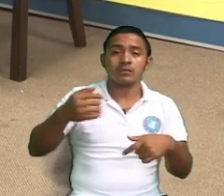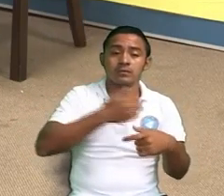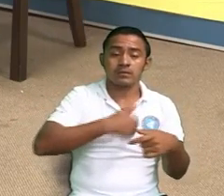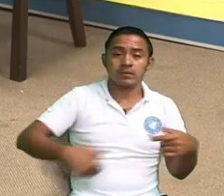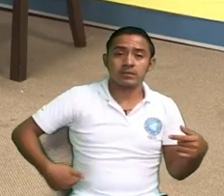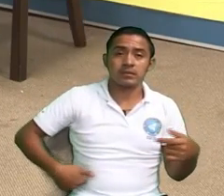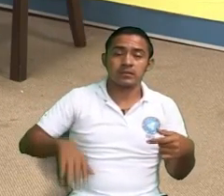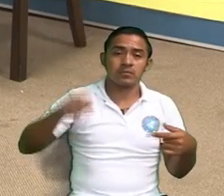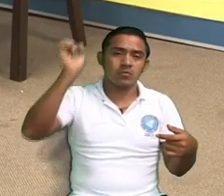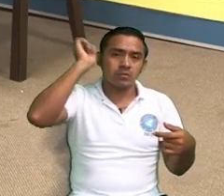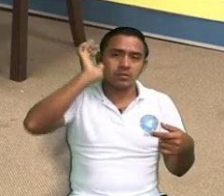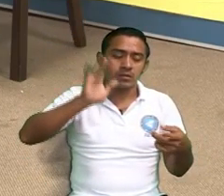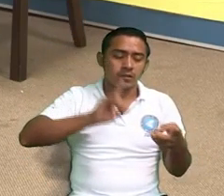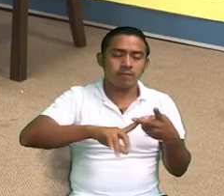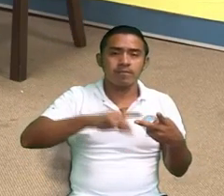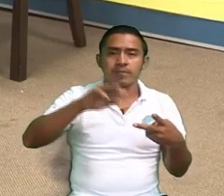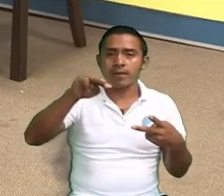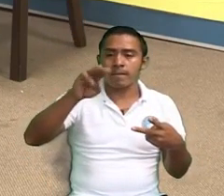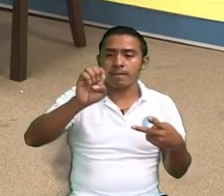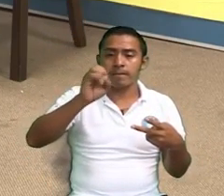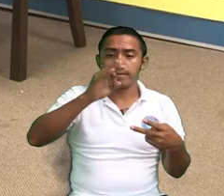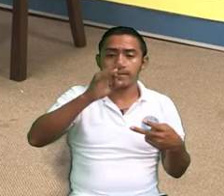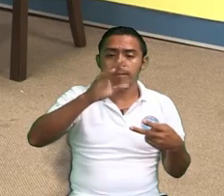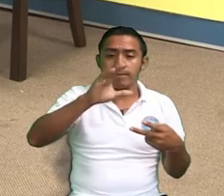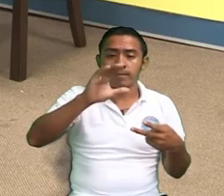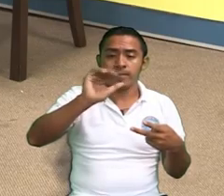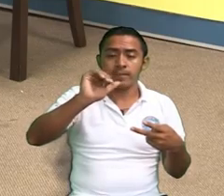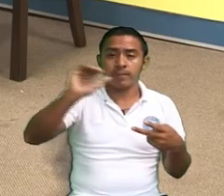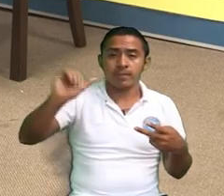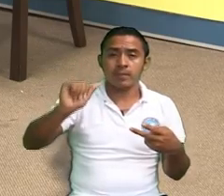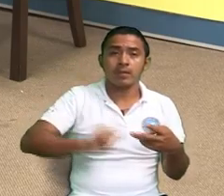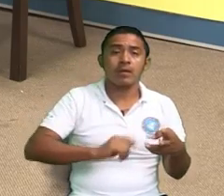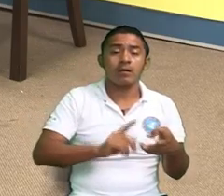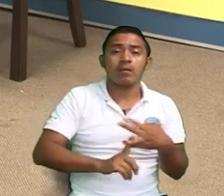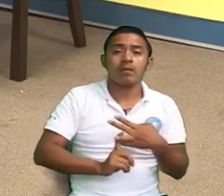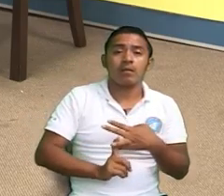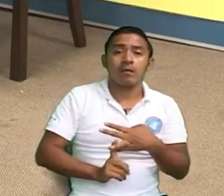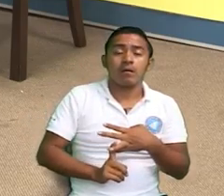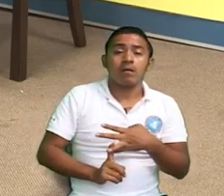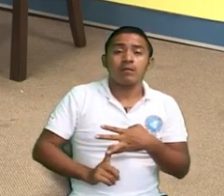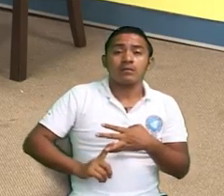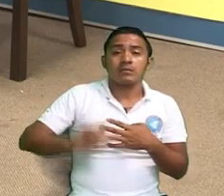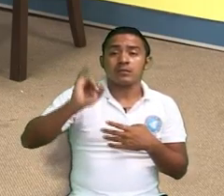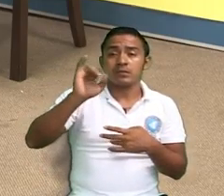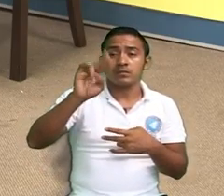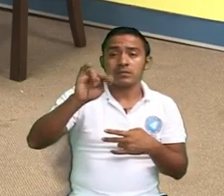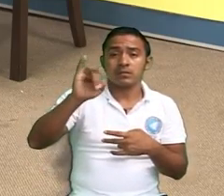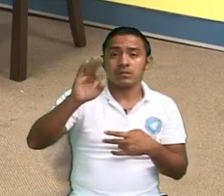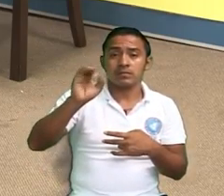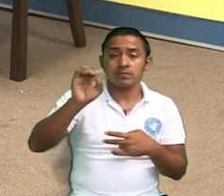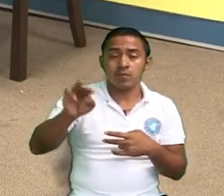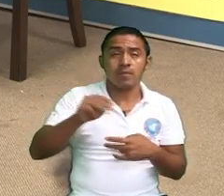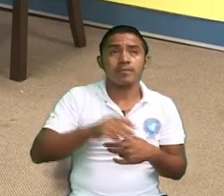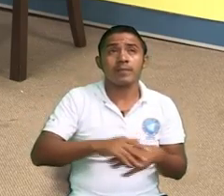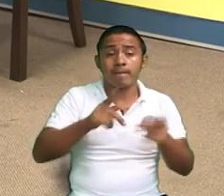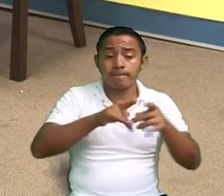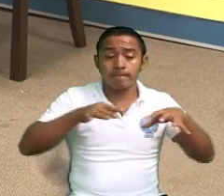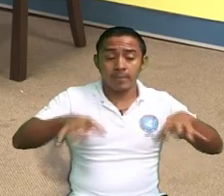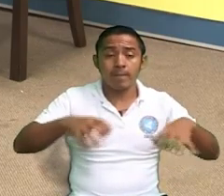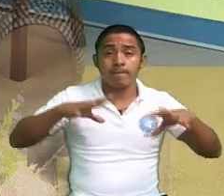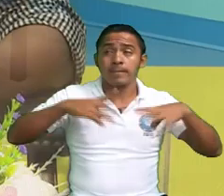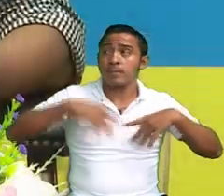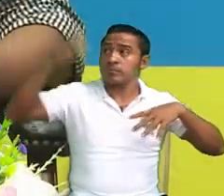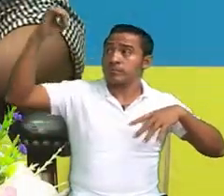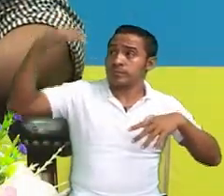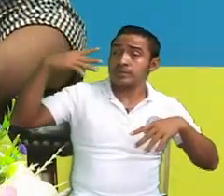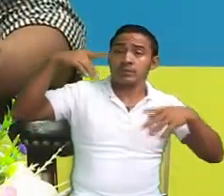MEFCA y el INIFON estaban lanzando el Plan Verano de Amor Semana Mayor 2019, en